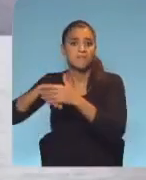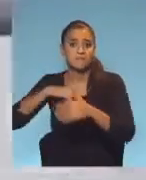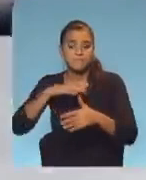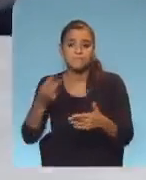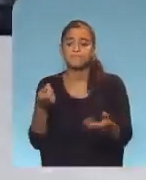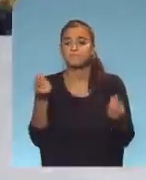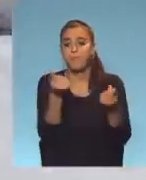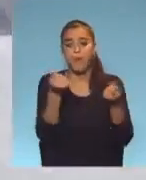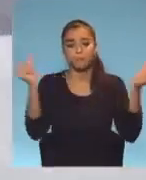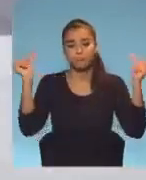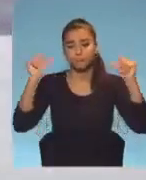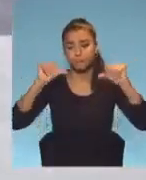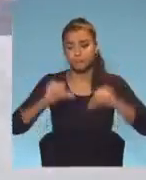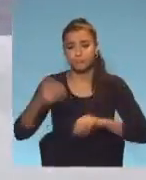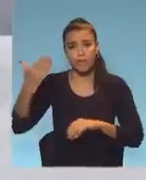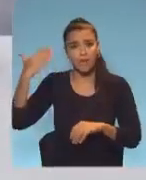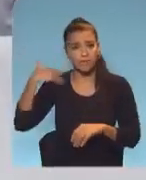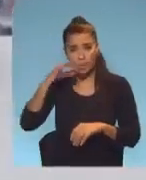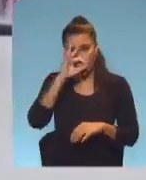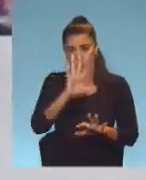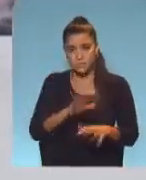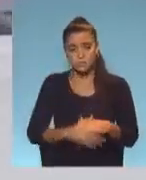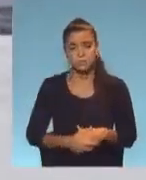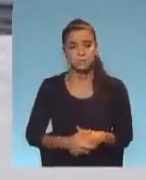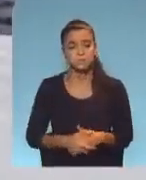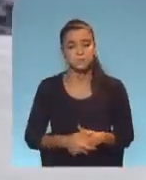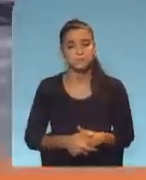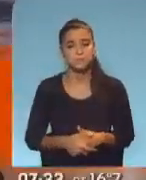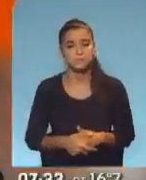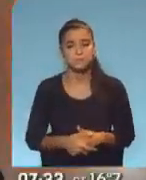caer el valor a niveles históricos.